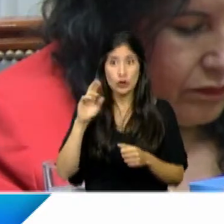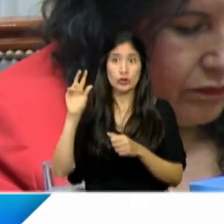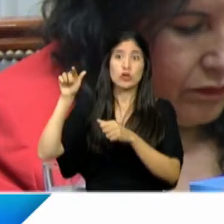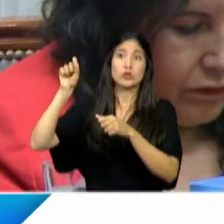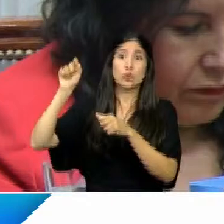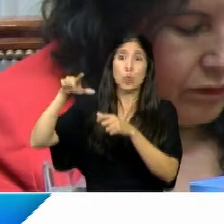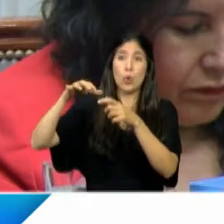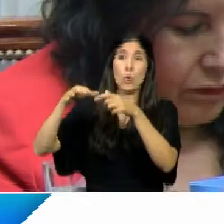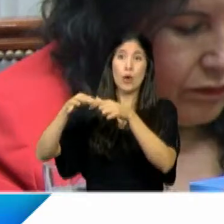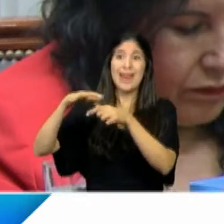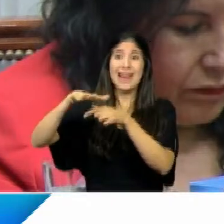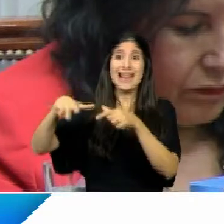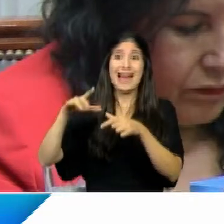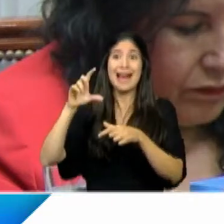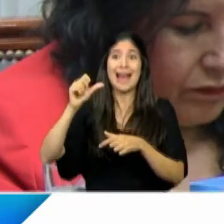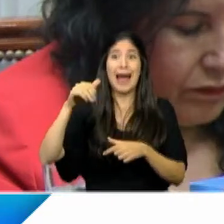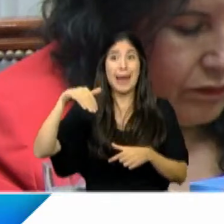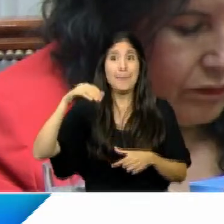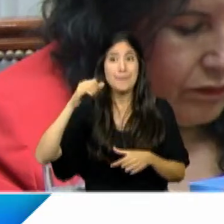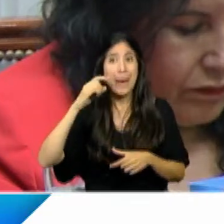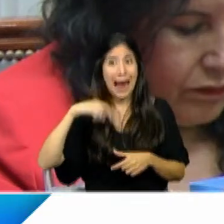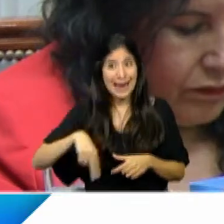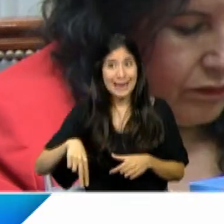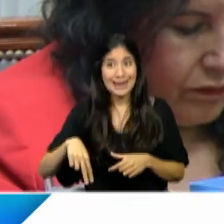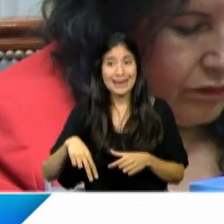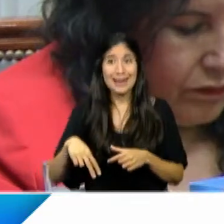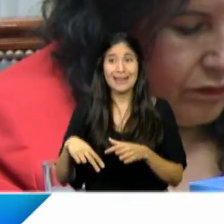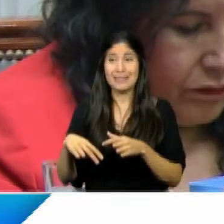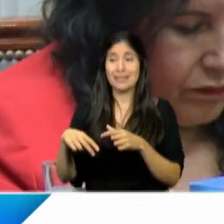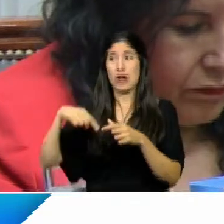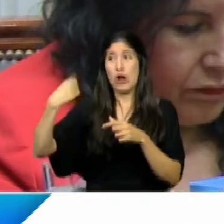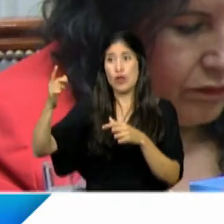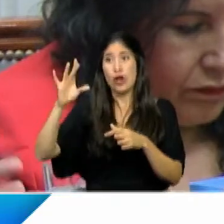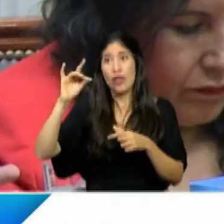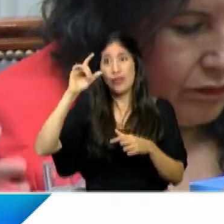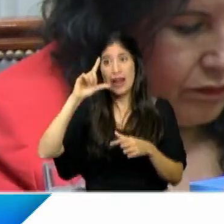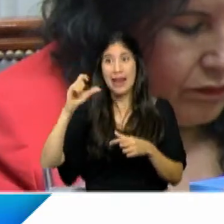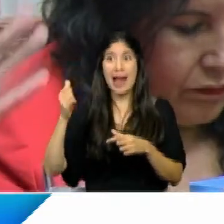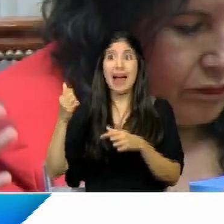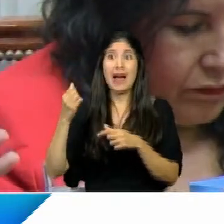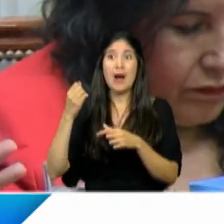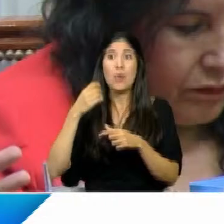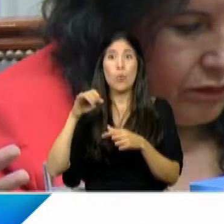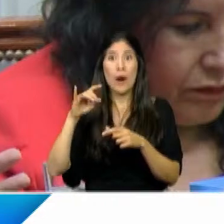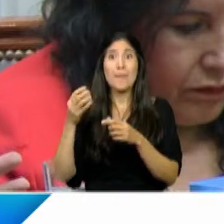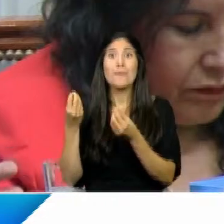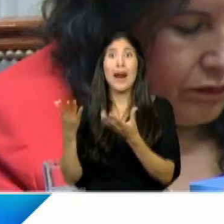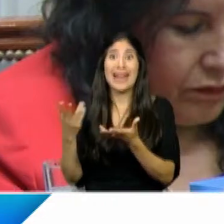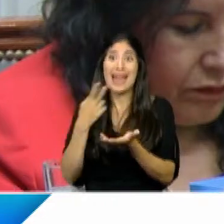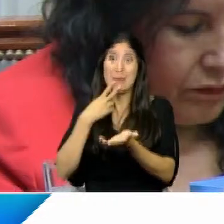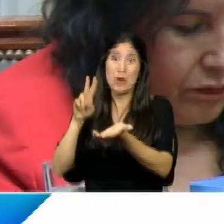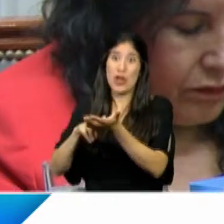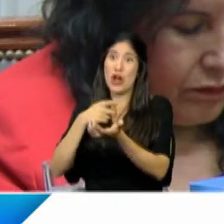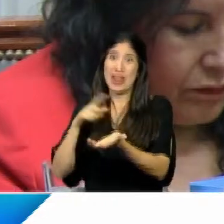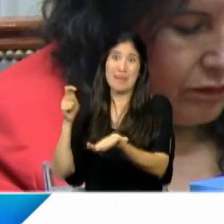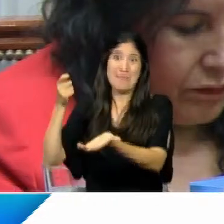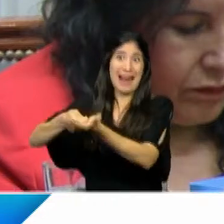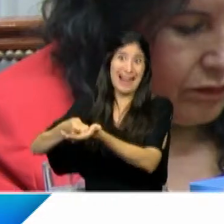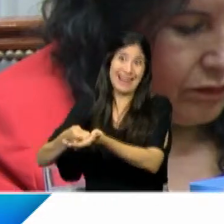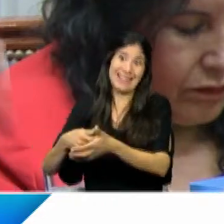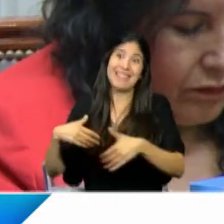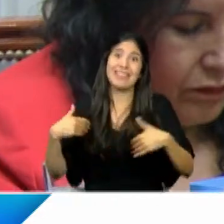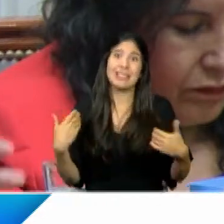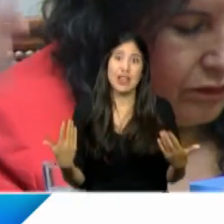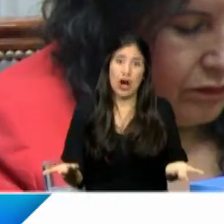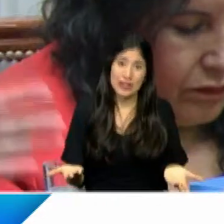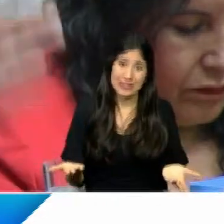en Delaware, para, como se dijo, evadir impuestos, que es el delito de los ricos.